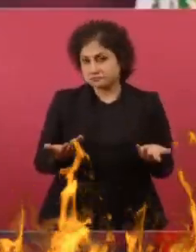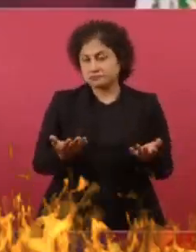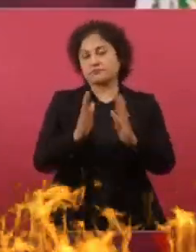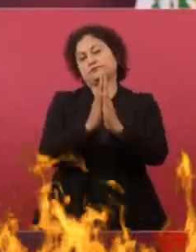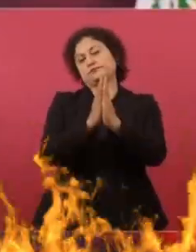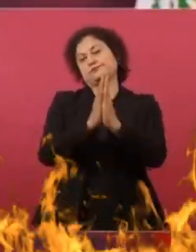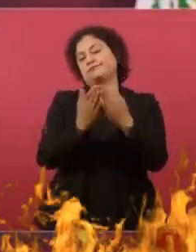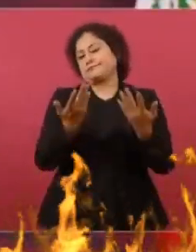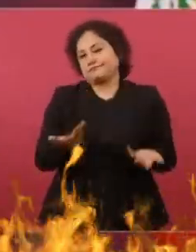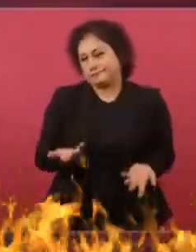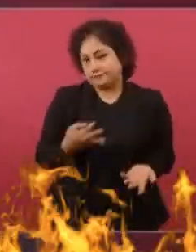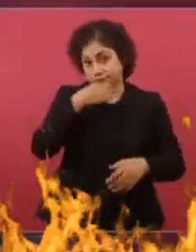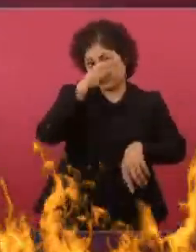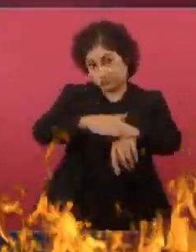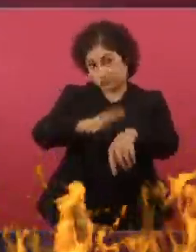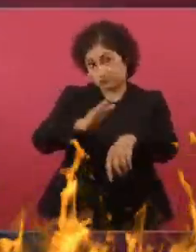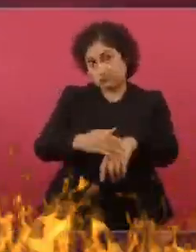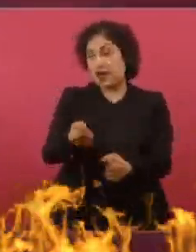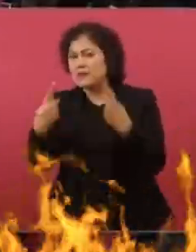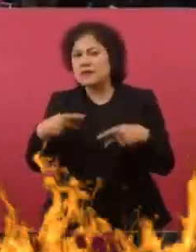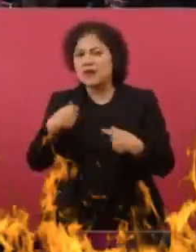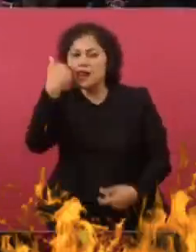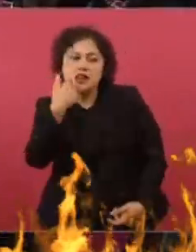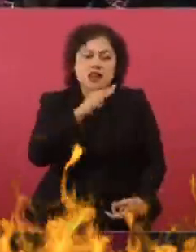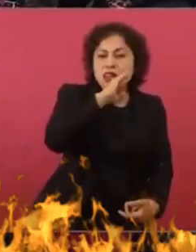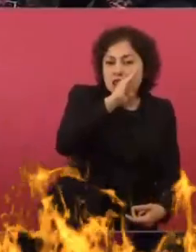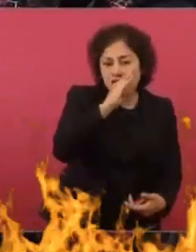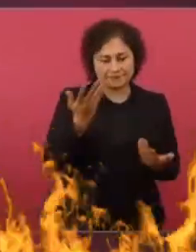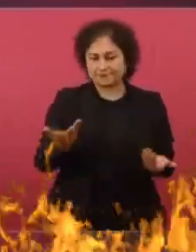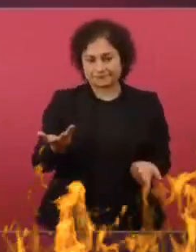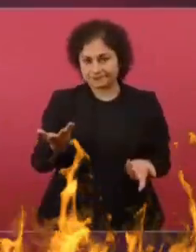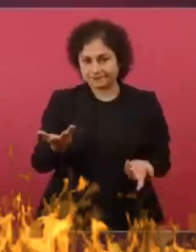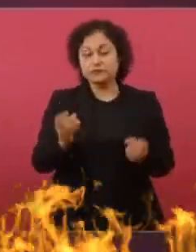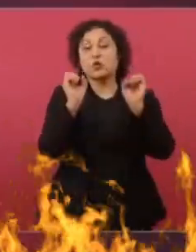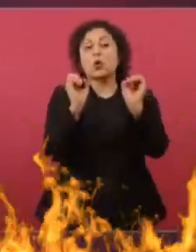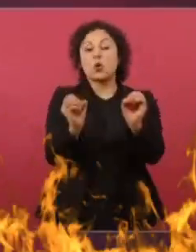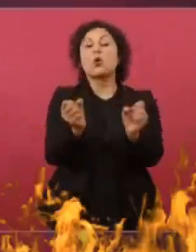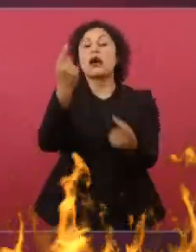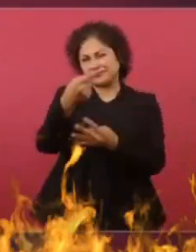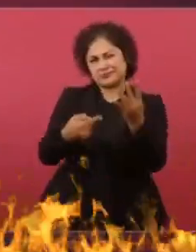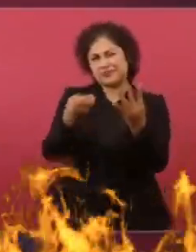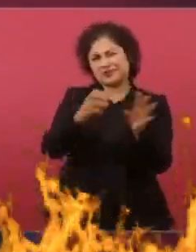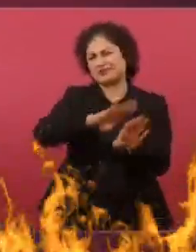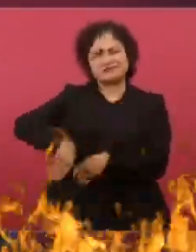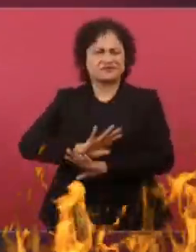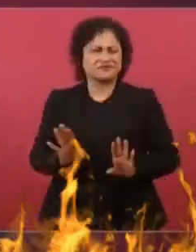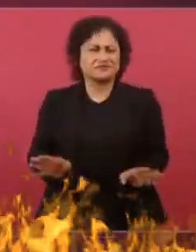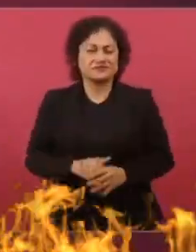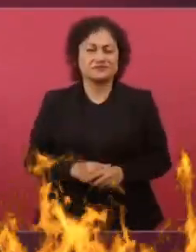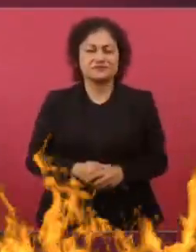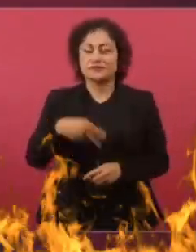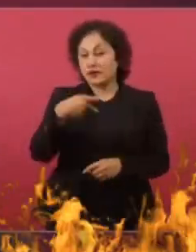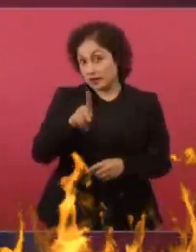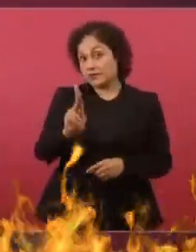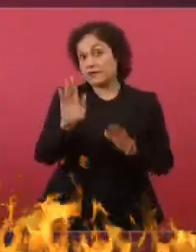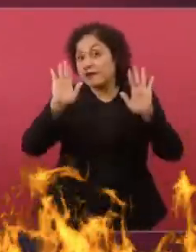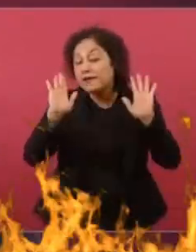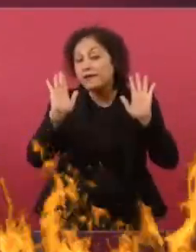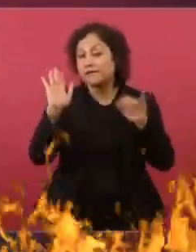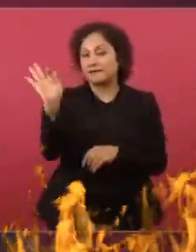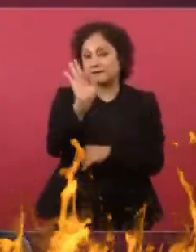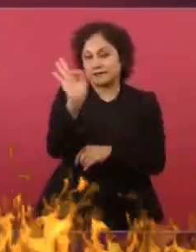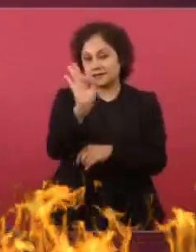vayan a salir algunos salameros, o ahora que están de moda los publicistas. Pero de todas maneras, no vaya a